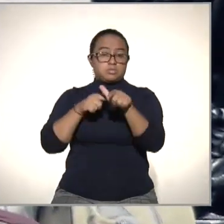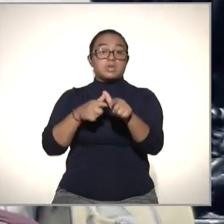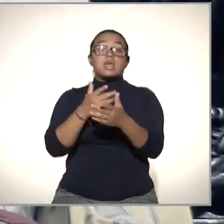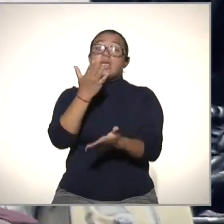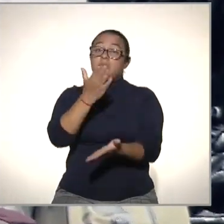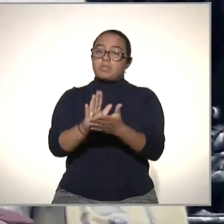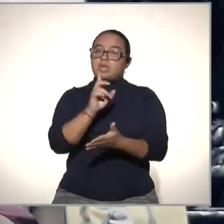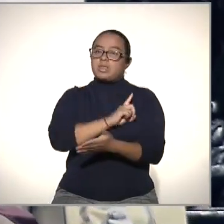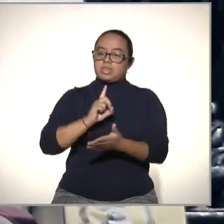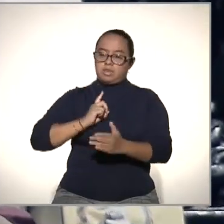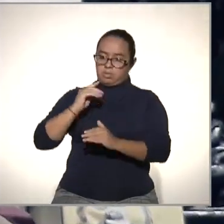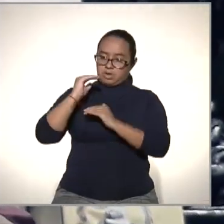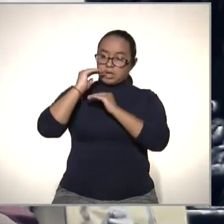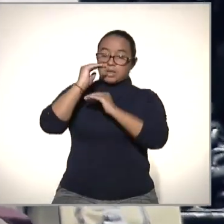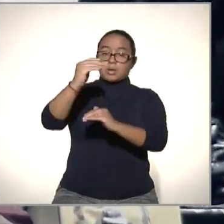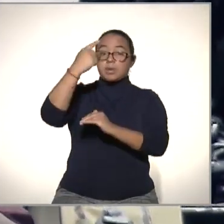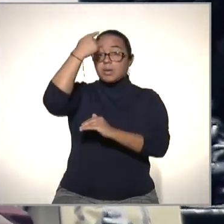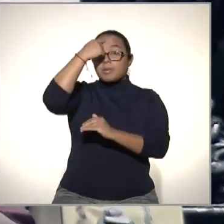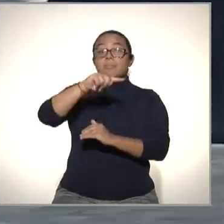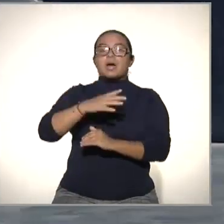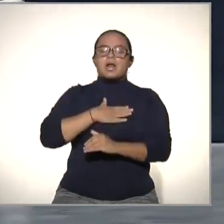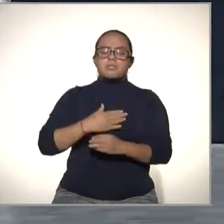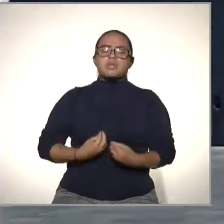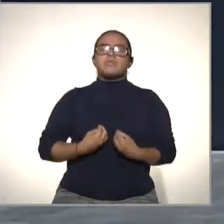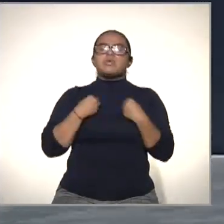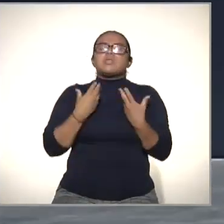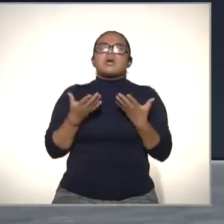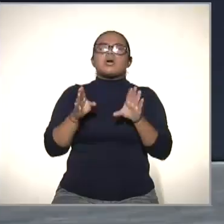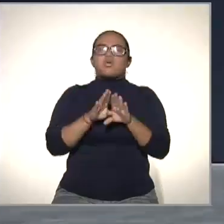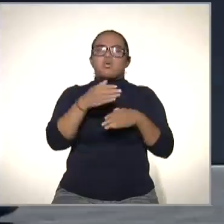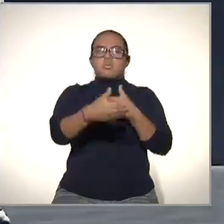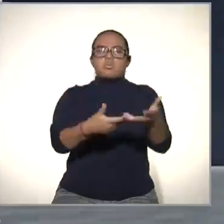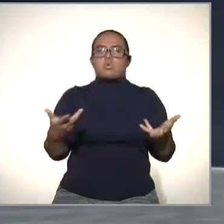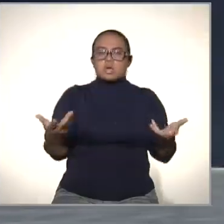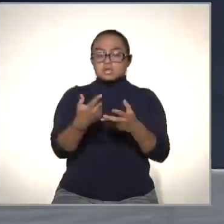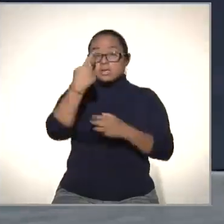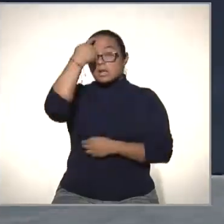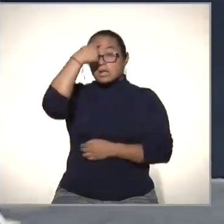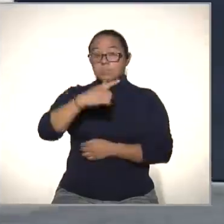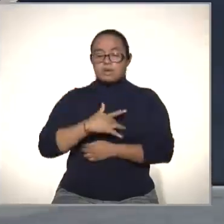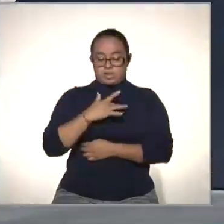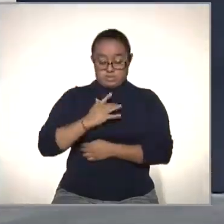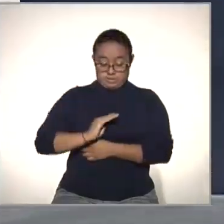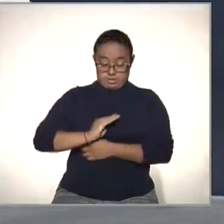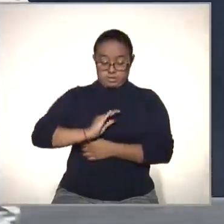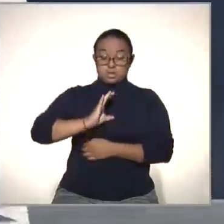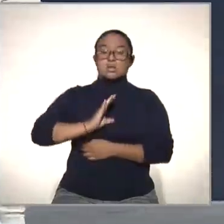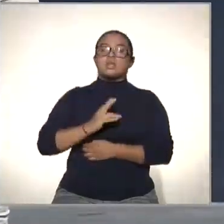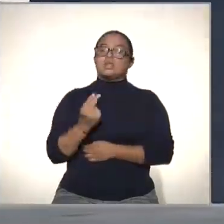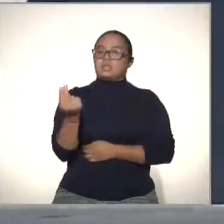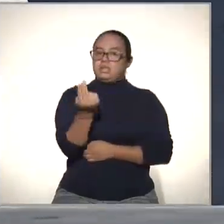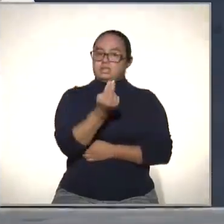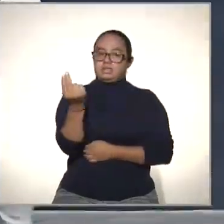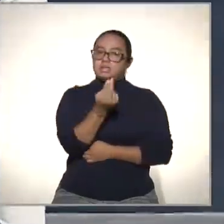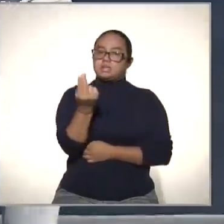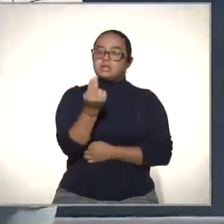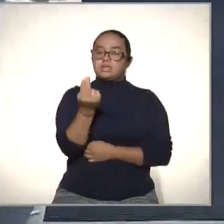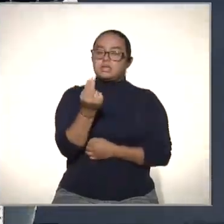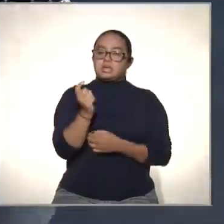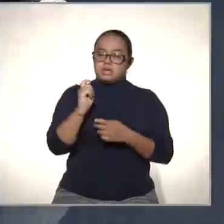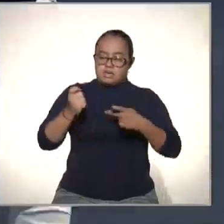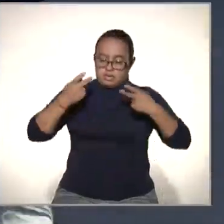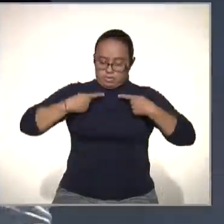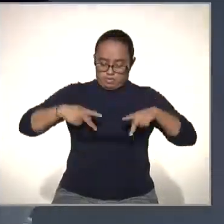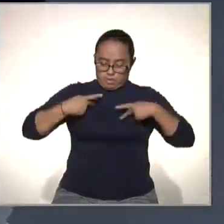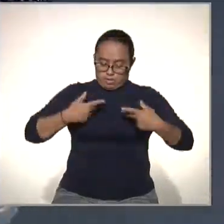límites para llevar o realizar la vida que se quiere. Para lograr la autoestima se requiere poder funcionar como una